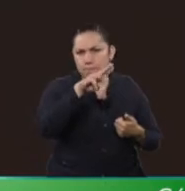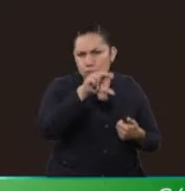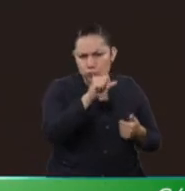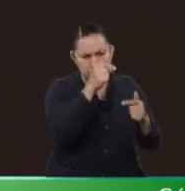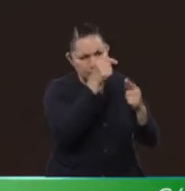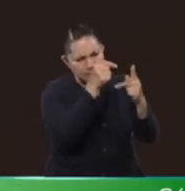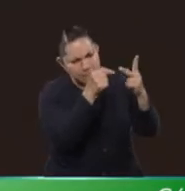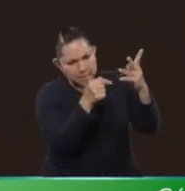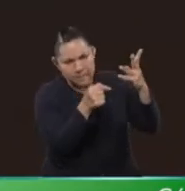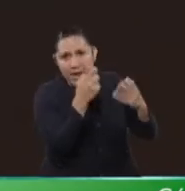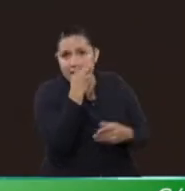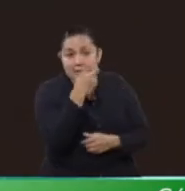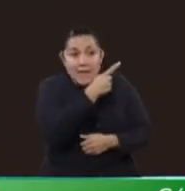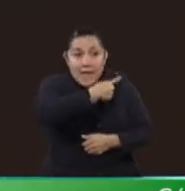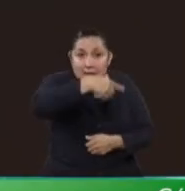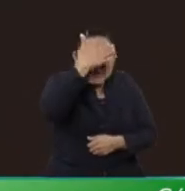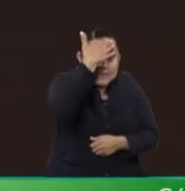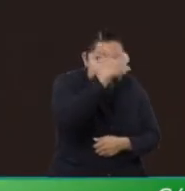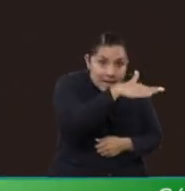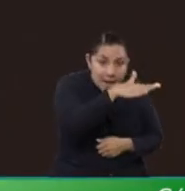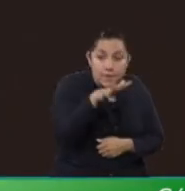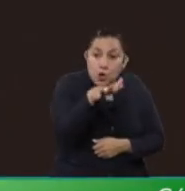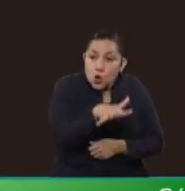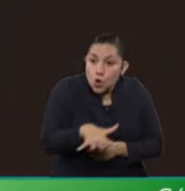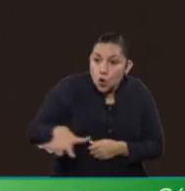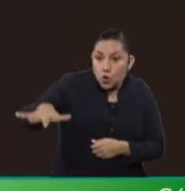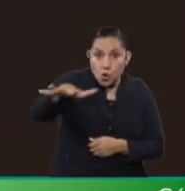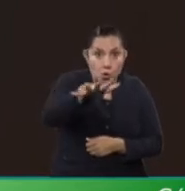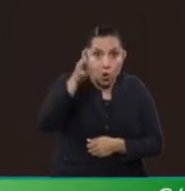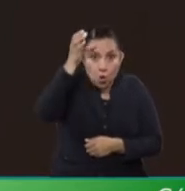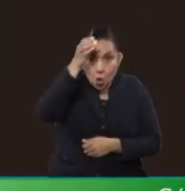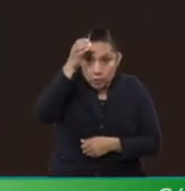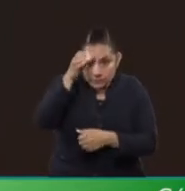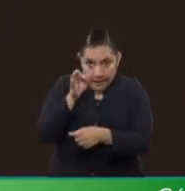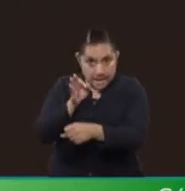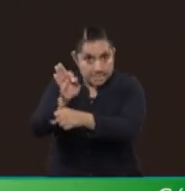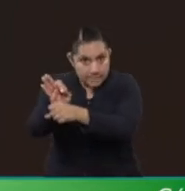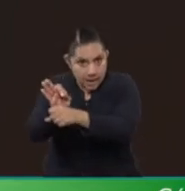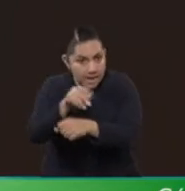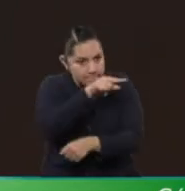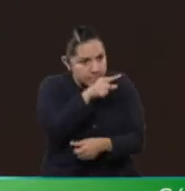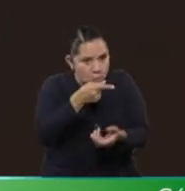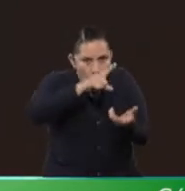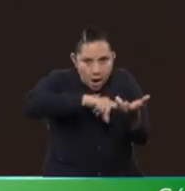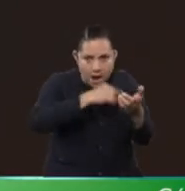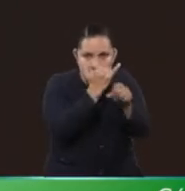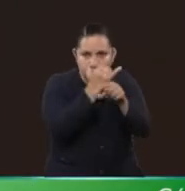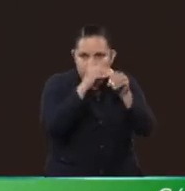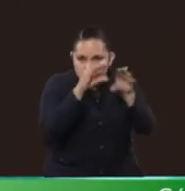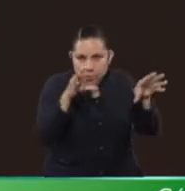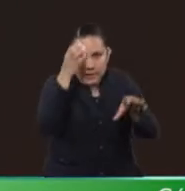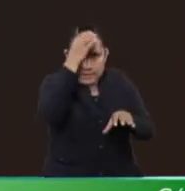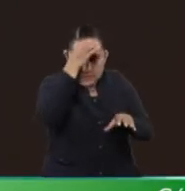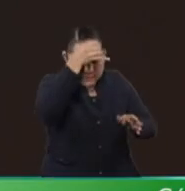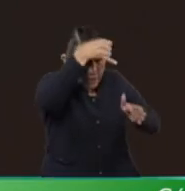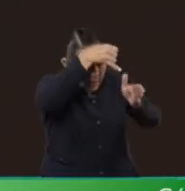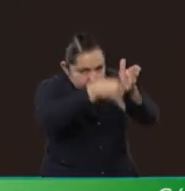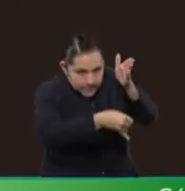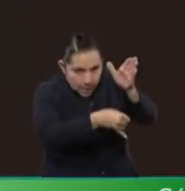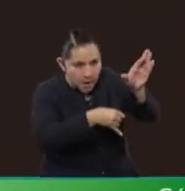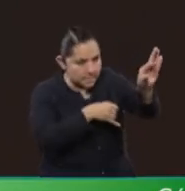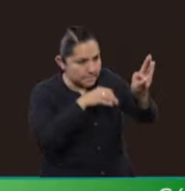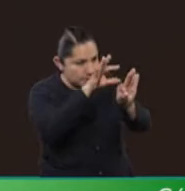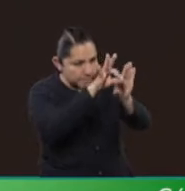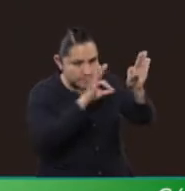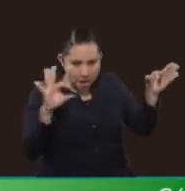la técnica acompañada de la conciencia social y acompañada de mucho corazón pueder marcar una diferencia Para